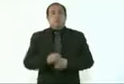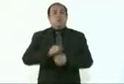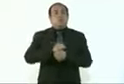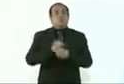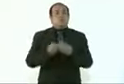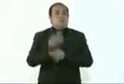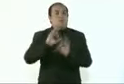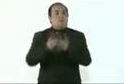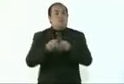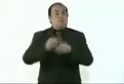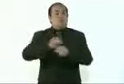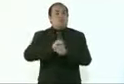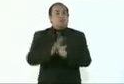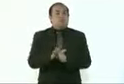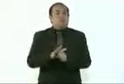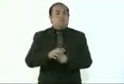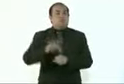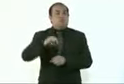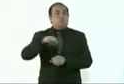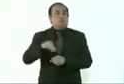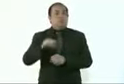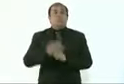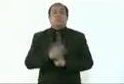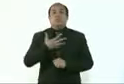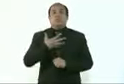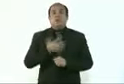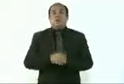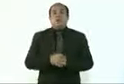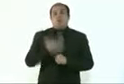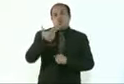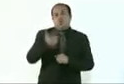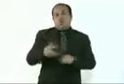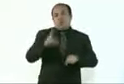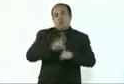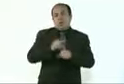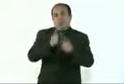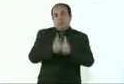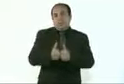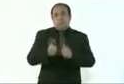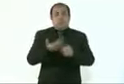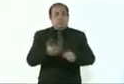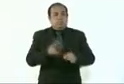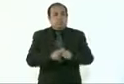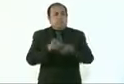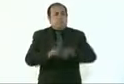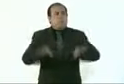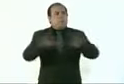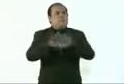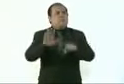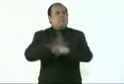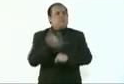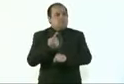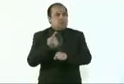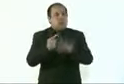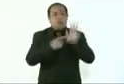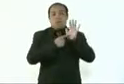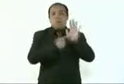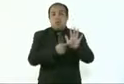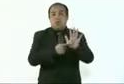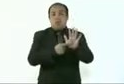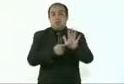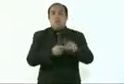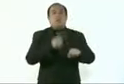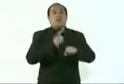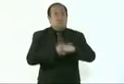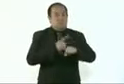circunstancia distinta, en la que las personas pasan ahora un promedio cercano a los 8 días. ¿Esto por qué es importante? Porque es ilustrativo de que los casos que estamos